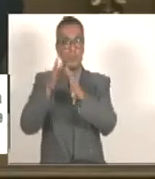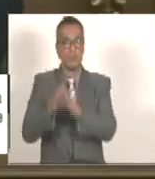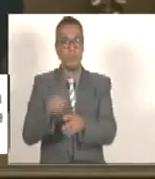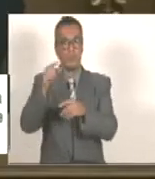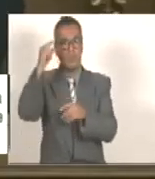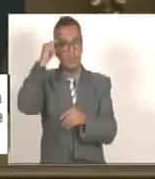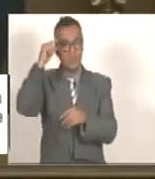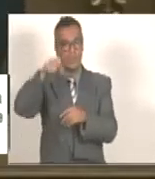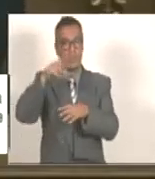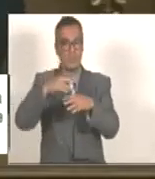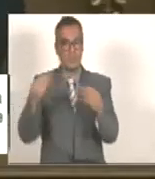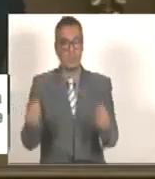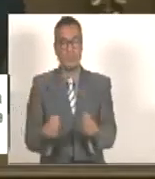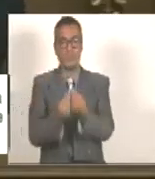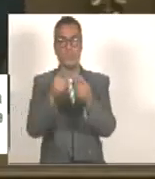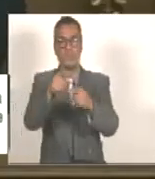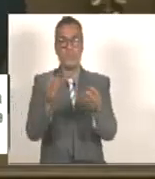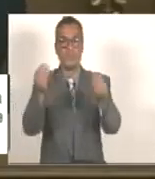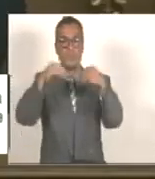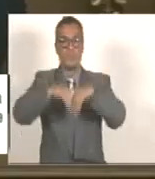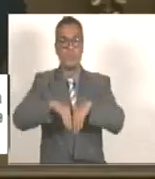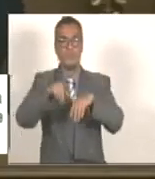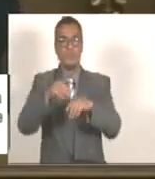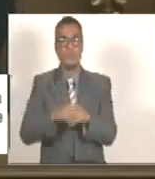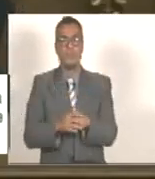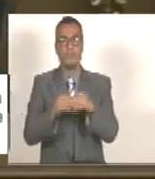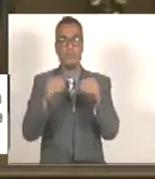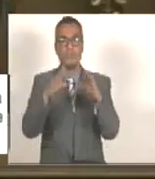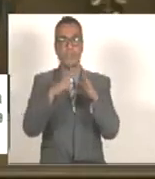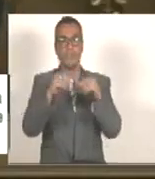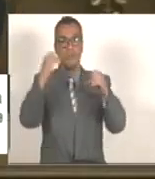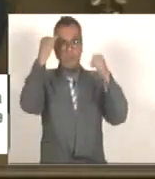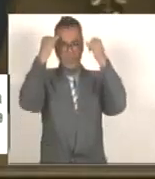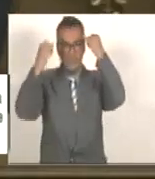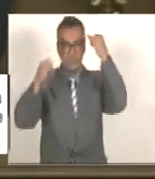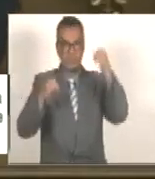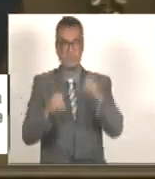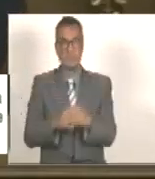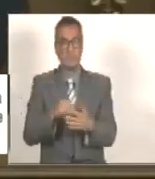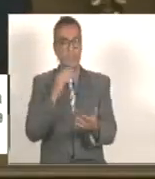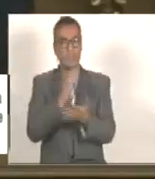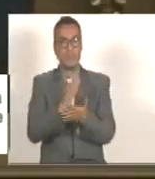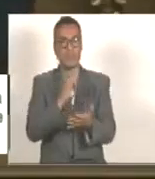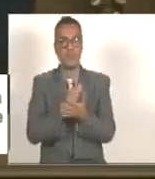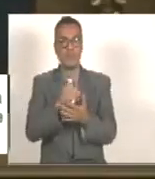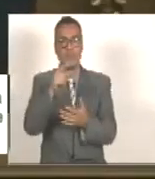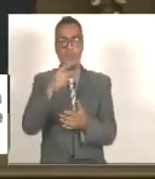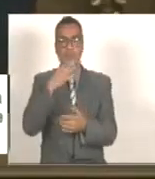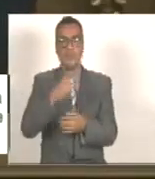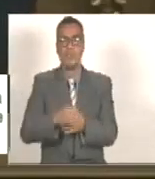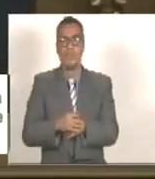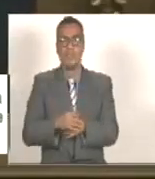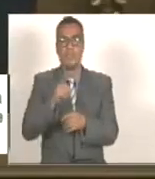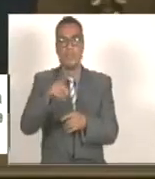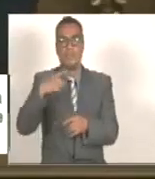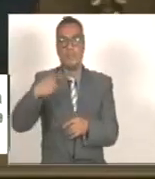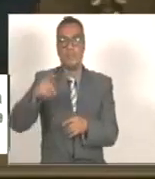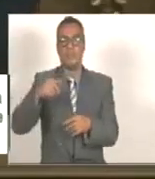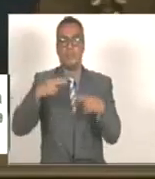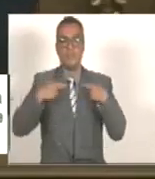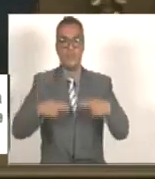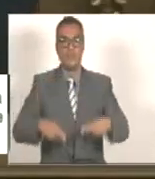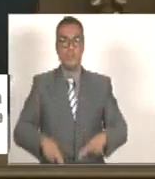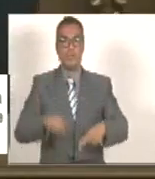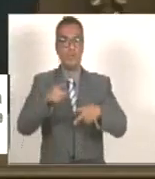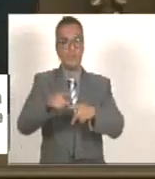hoy acompañamos este acuerdo y todas las iniciativas, siempre garantizando el derecho humano que tiene